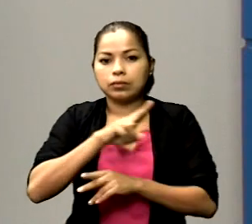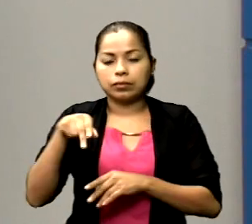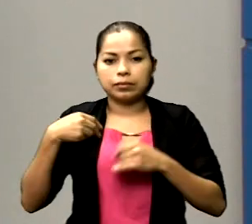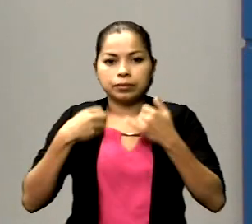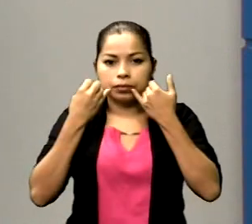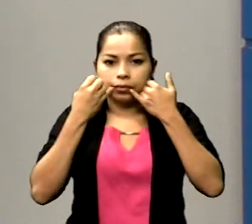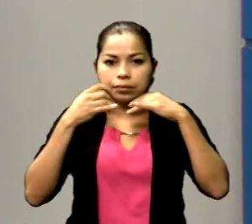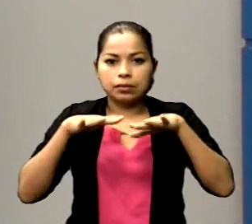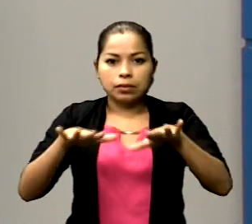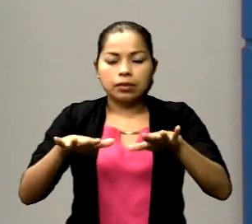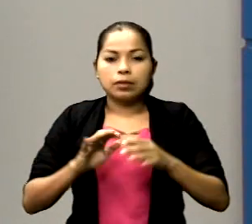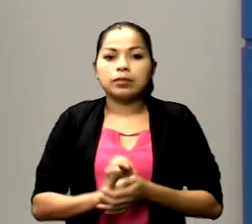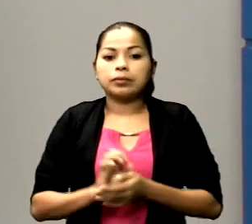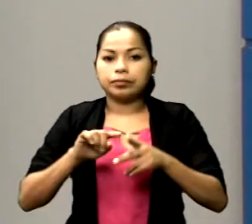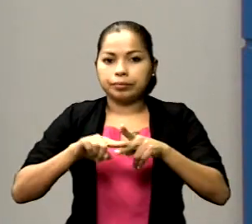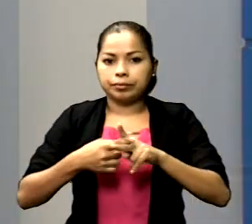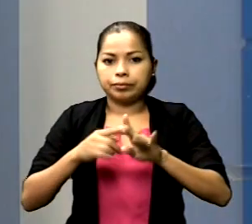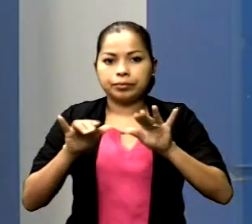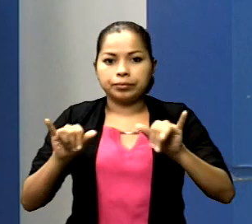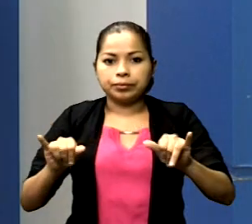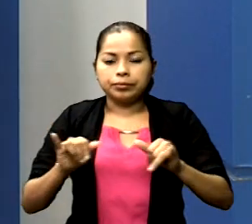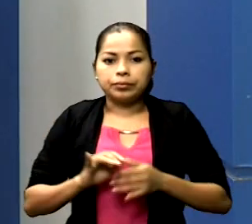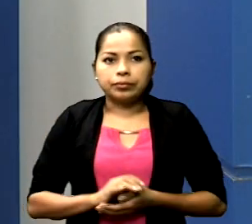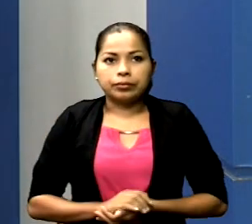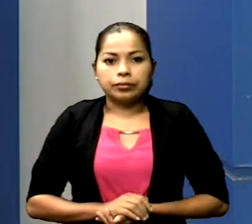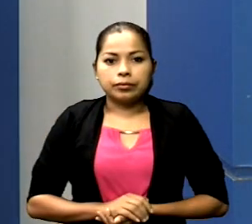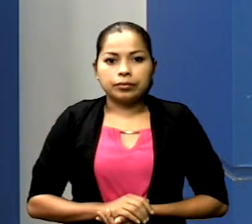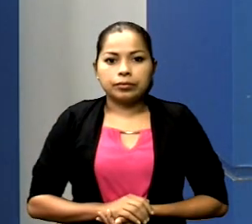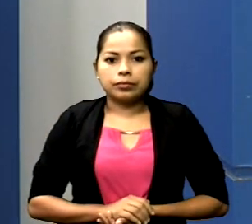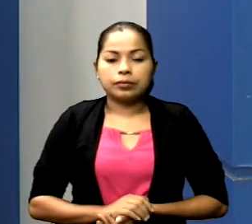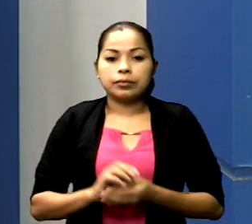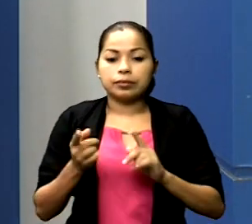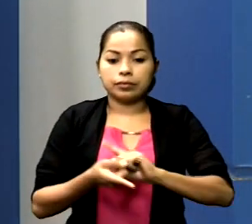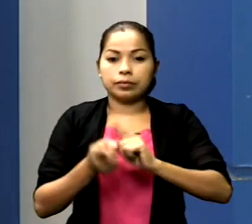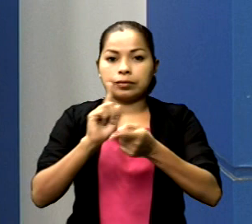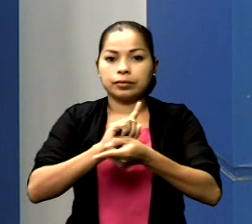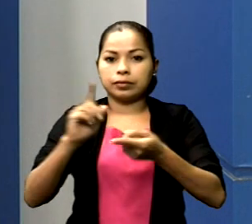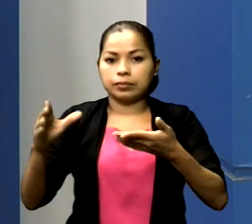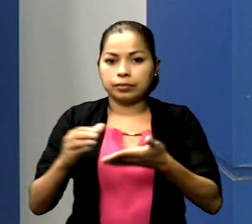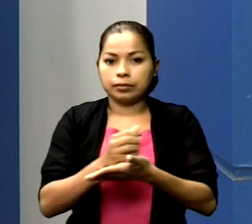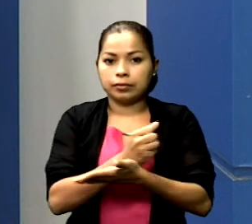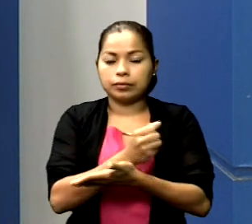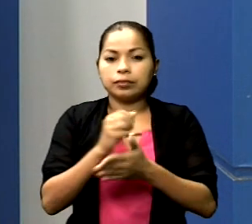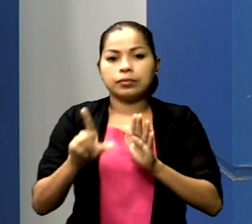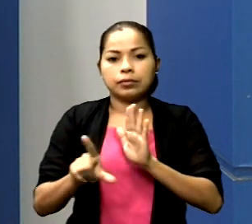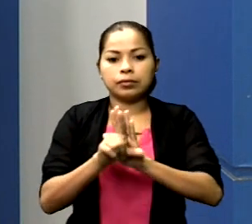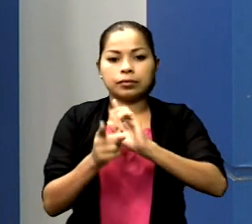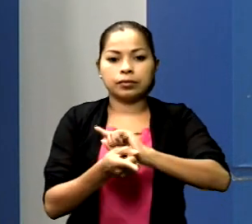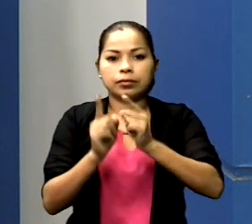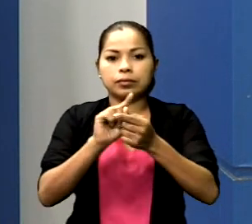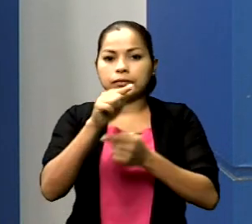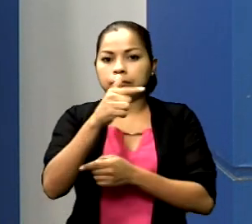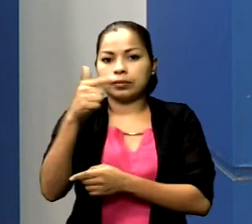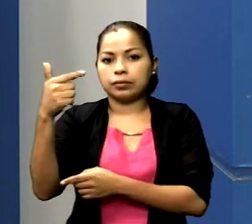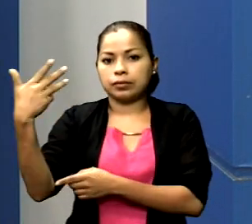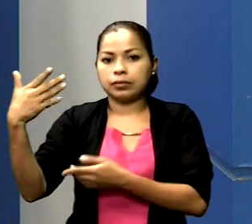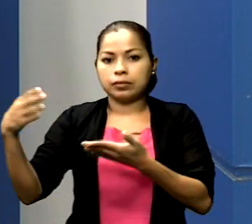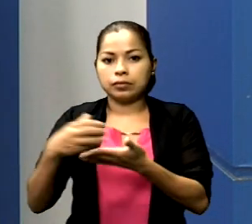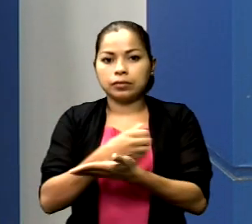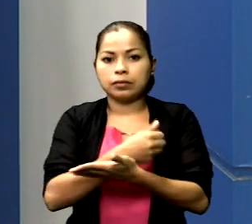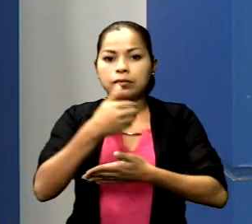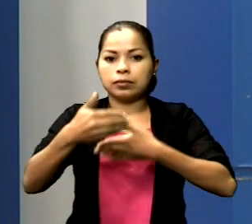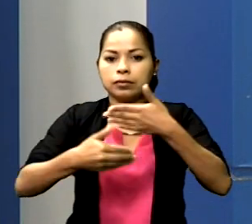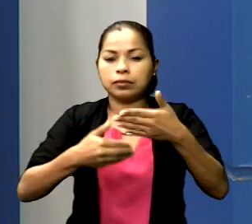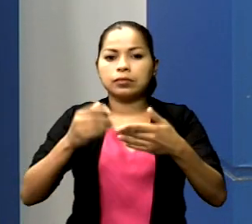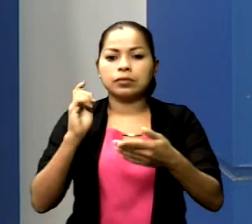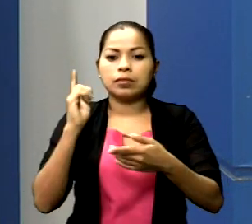nuestras informaciones. Iniciamos. Las reformas al Código Penal, a la Ley 779 y al Código